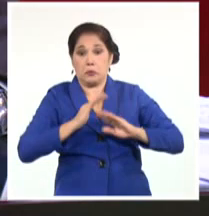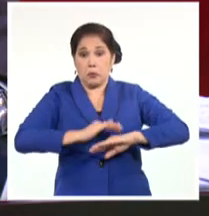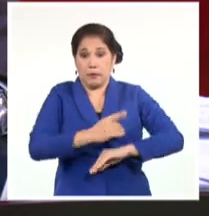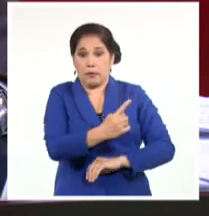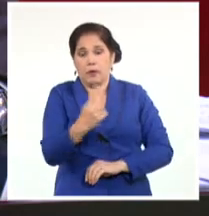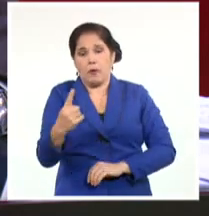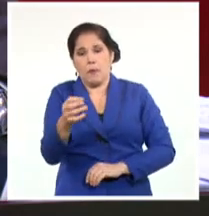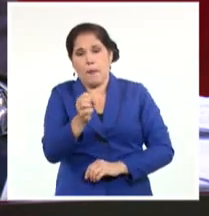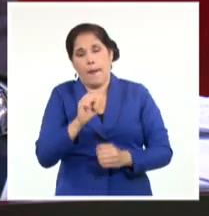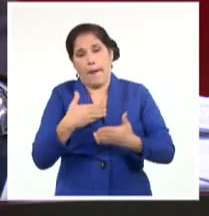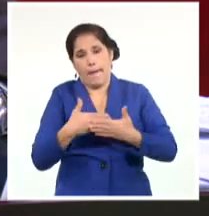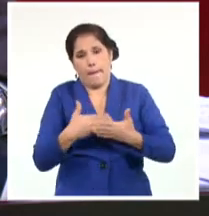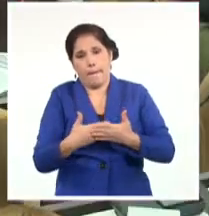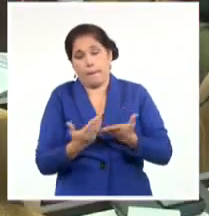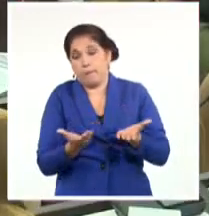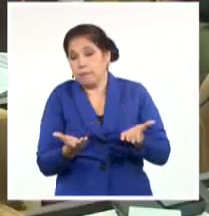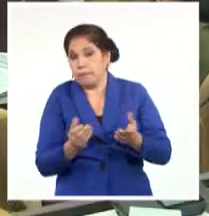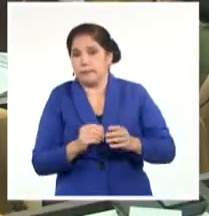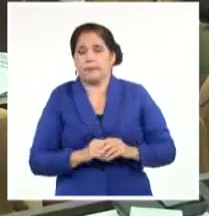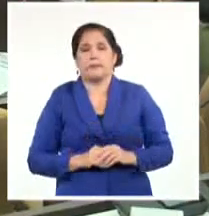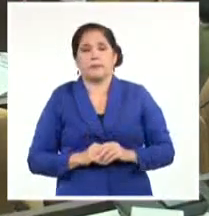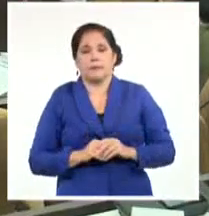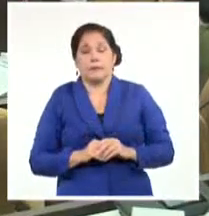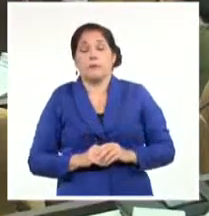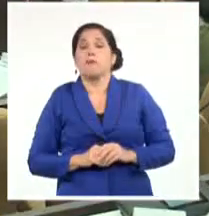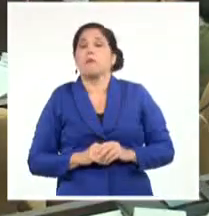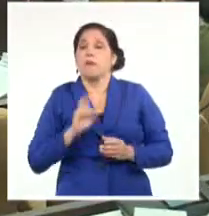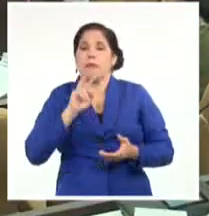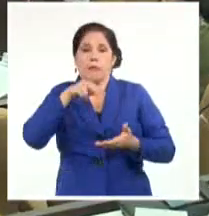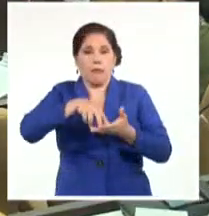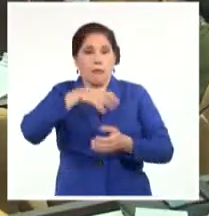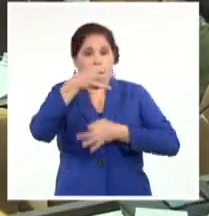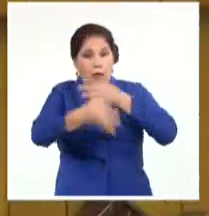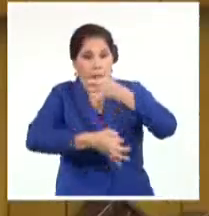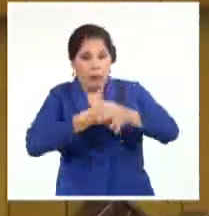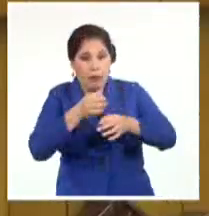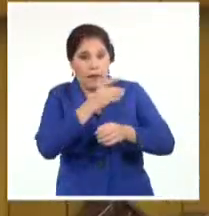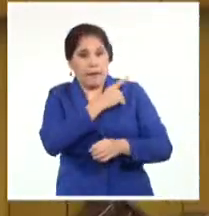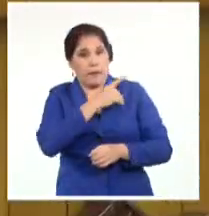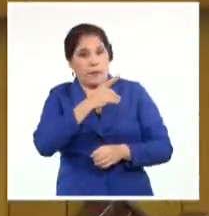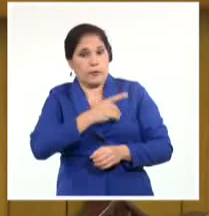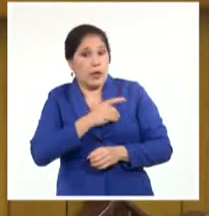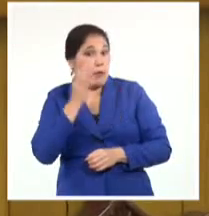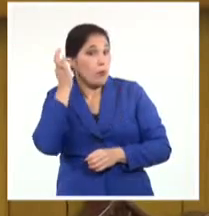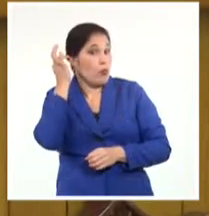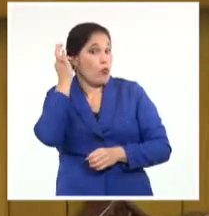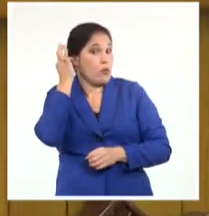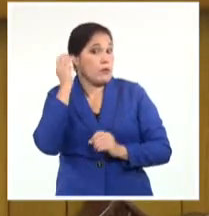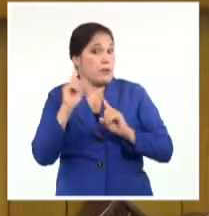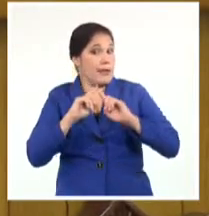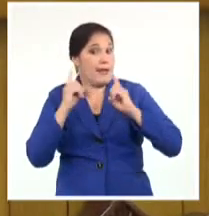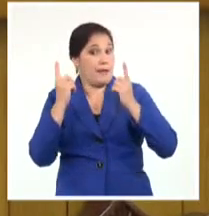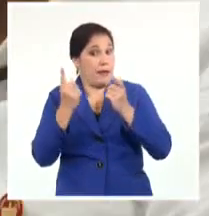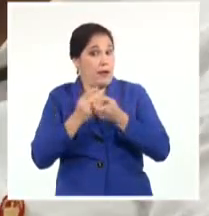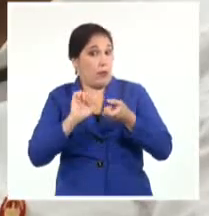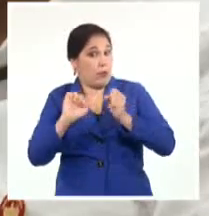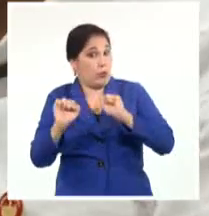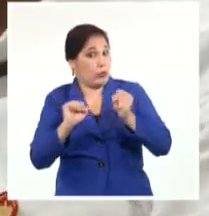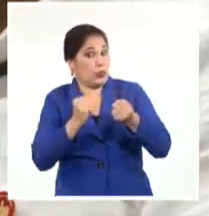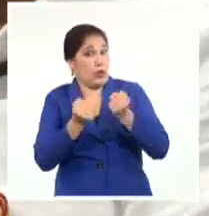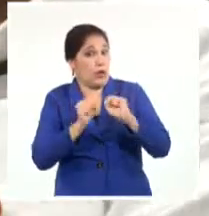uno de esos lugares. Durante la rendición de cuentas ante los diputados, la Contralora General, Gladys